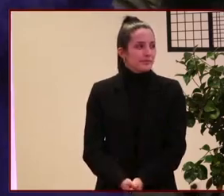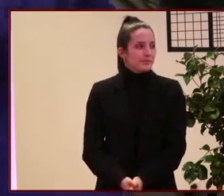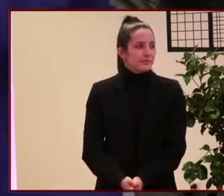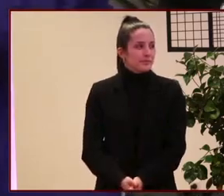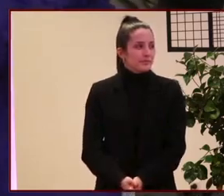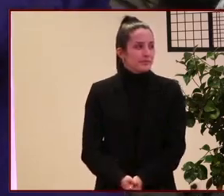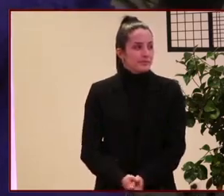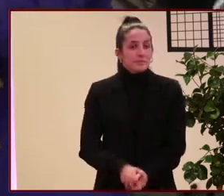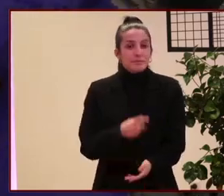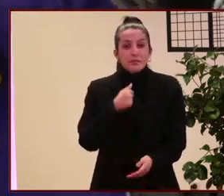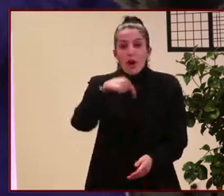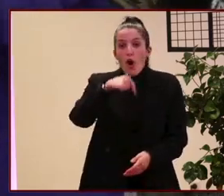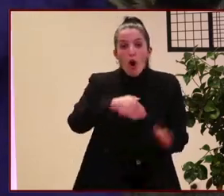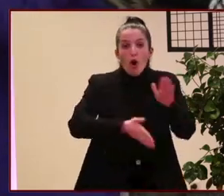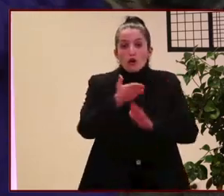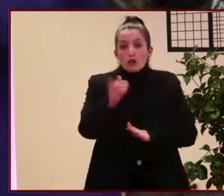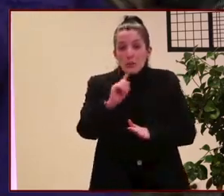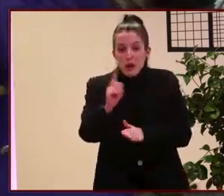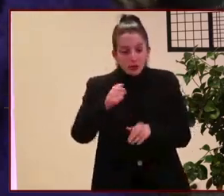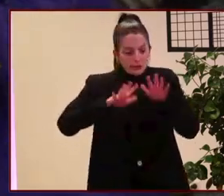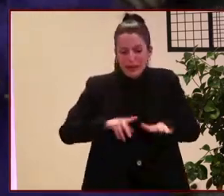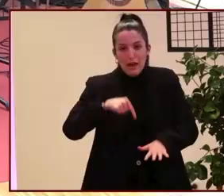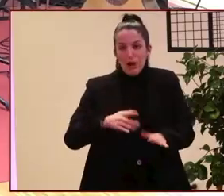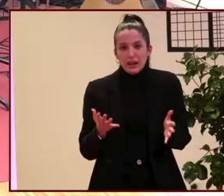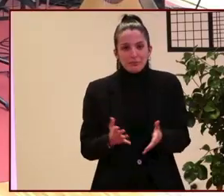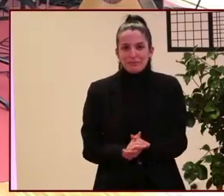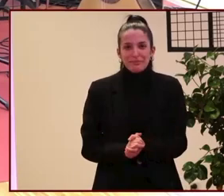al usar un barco contacto aplauso esa me quedo aquí